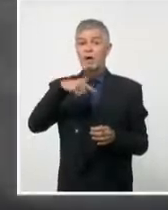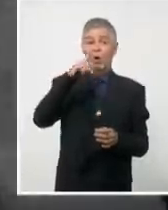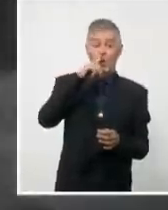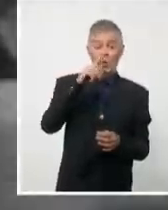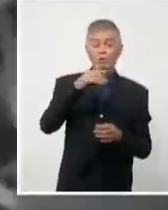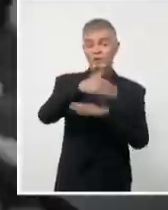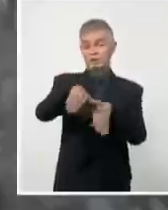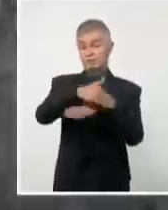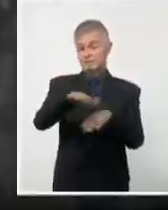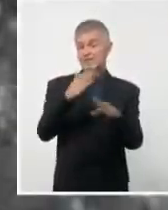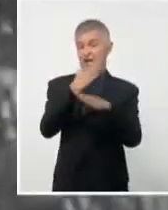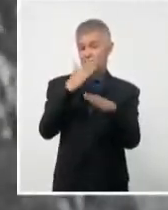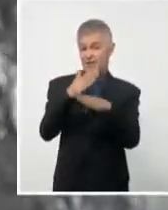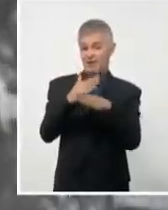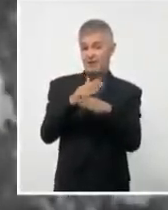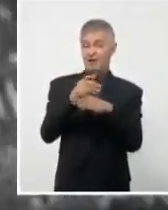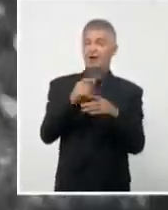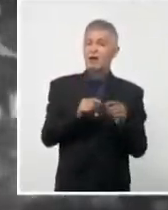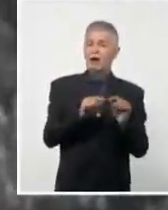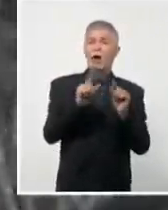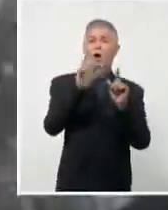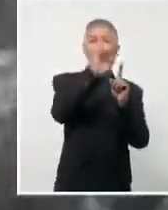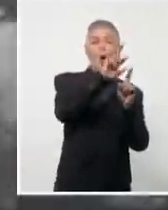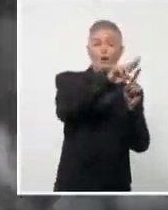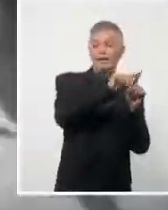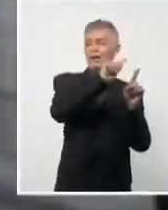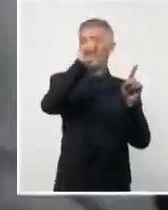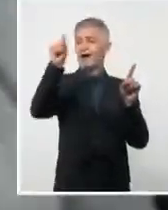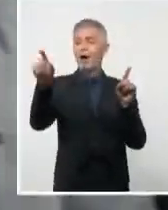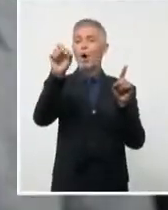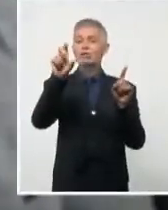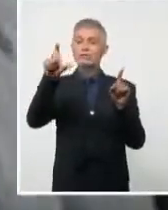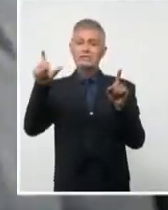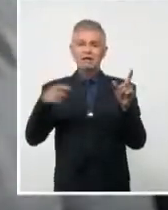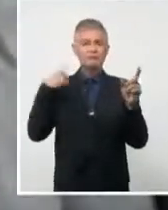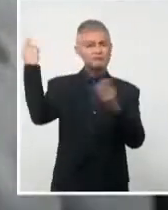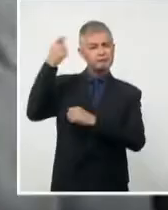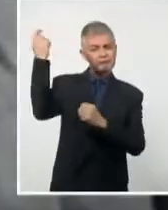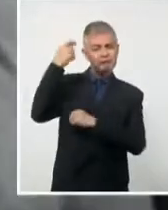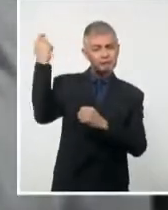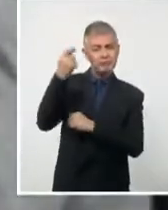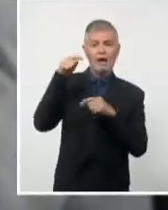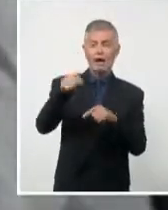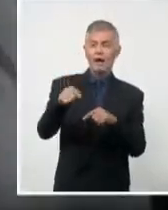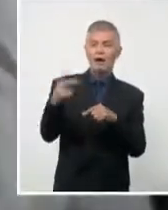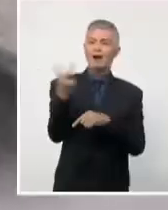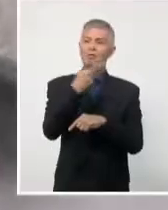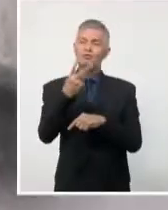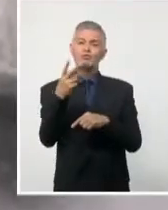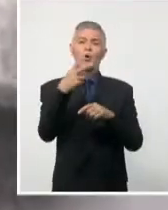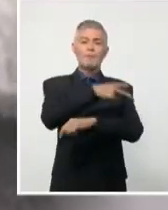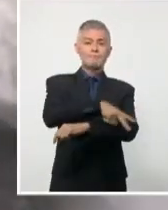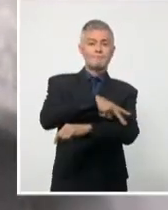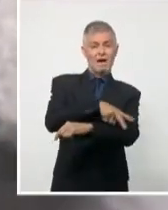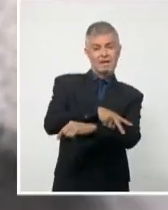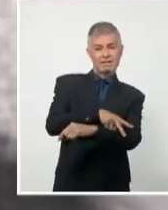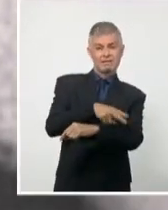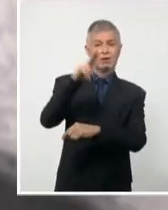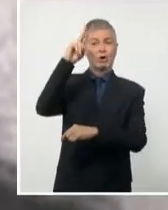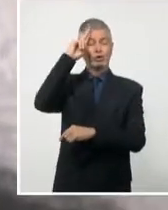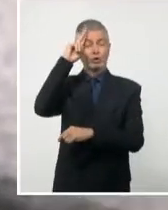de llevar a Occidente la invasión mambisa y con miles de acciones liberadas, destapa las simpatías entre ambas naciones. Por el doctor